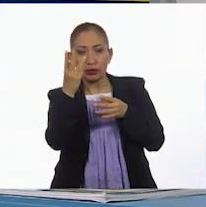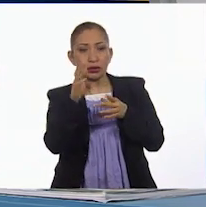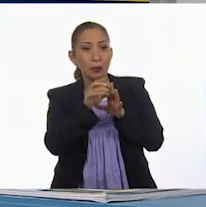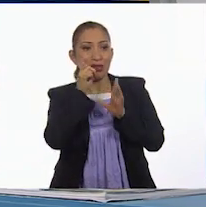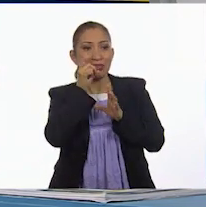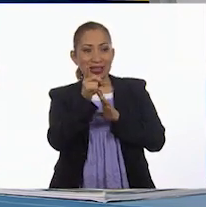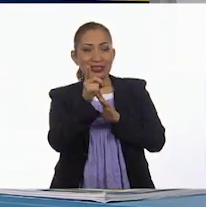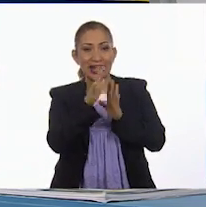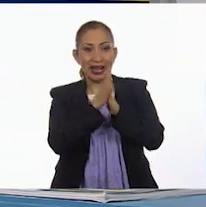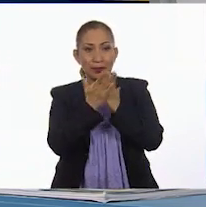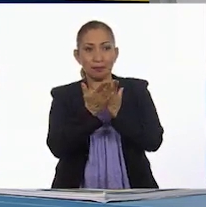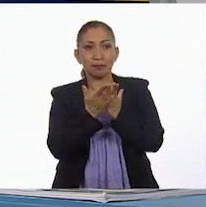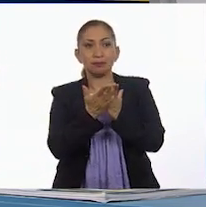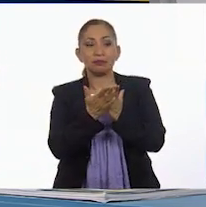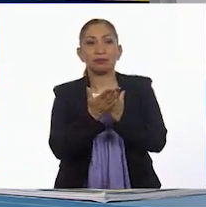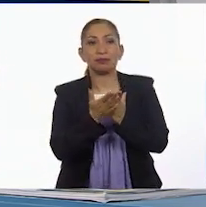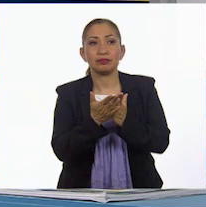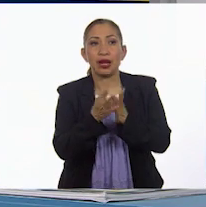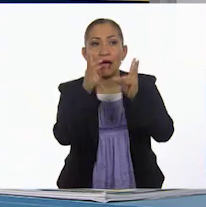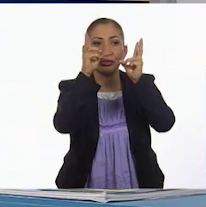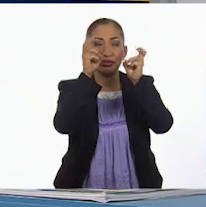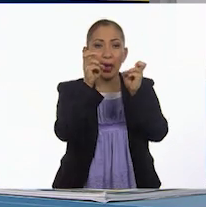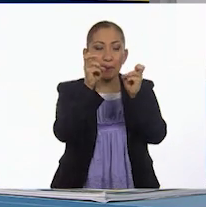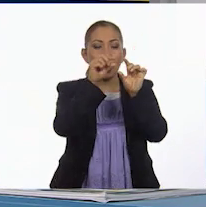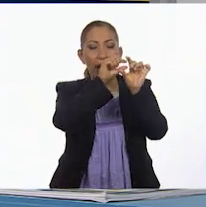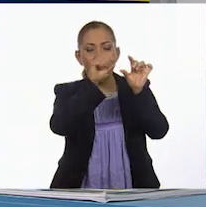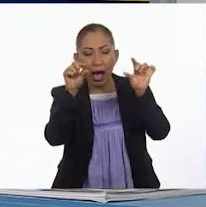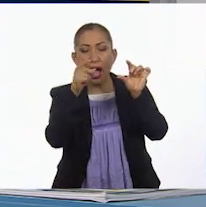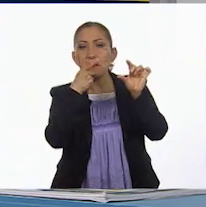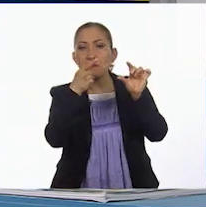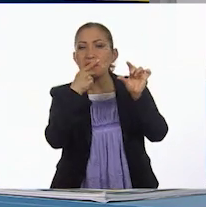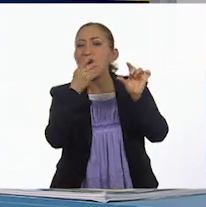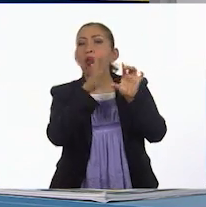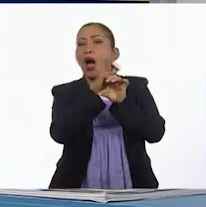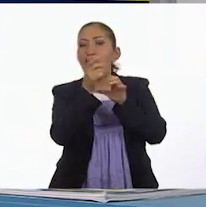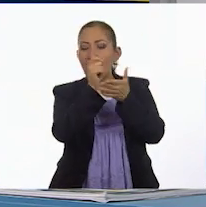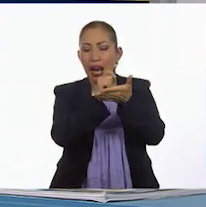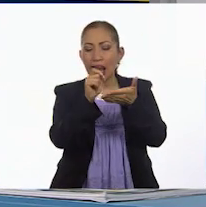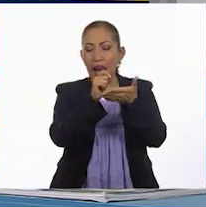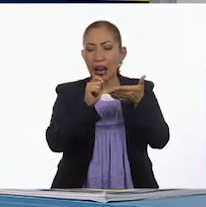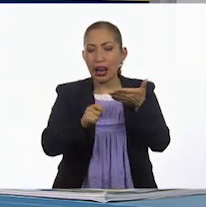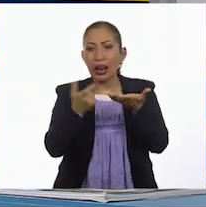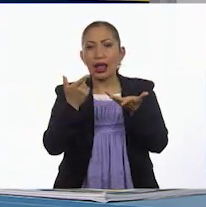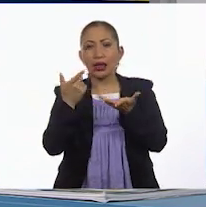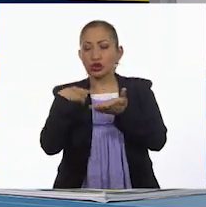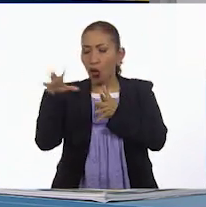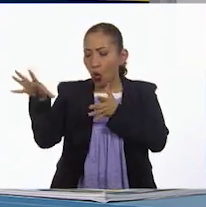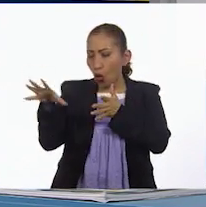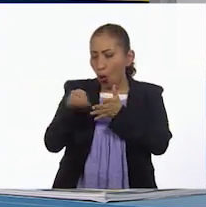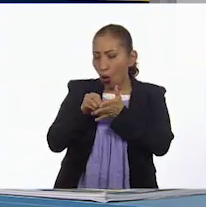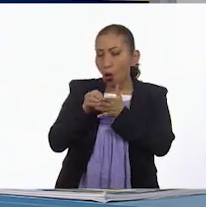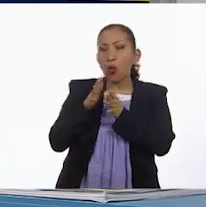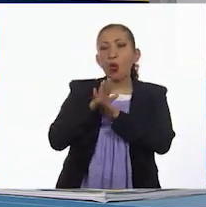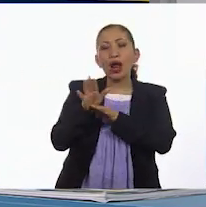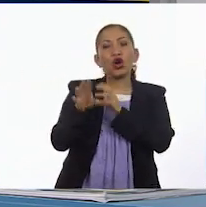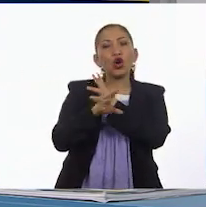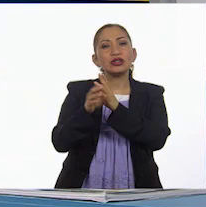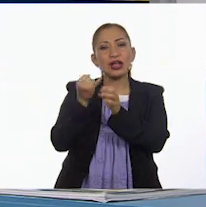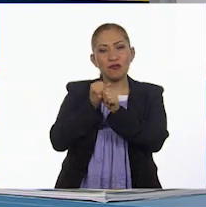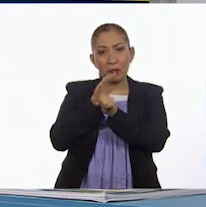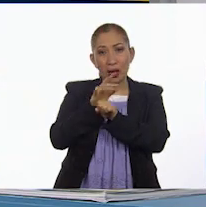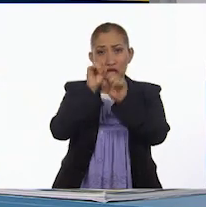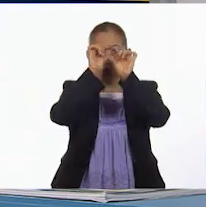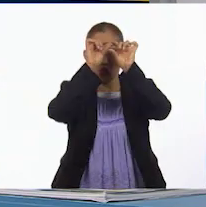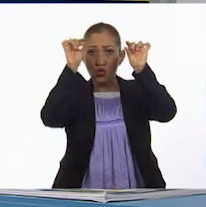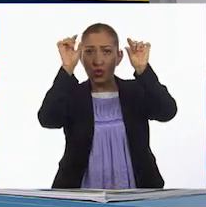como nos dice nuestro libro, el tema, la fecha en que se elaboró, cuál fue el contenido que extrajimos de ella, las vamos